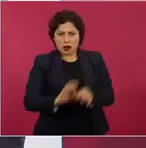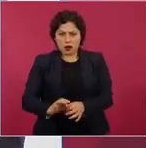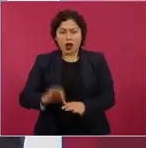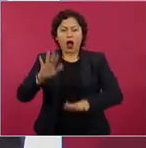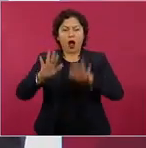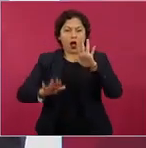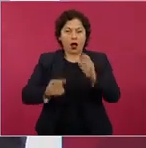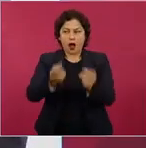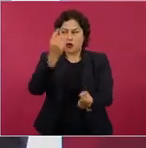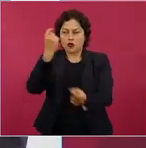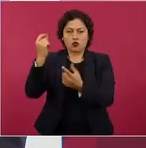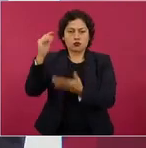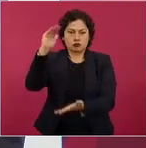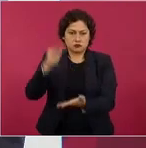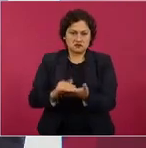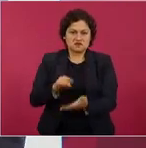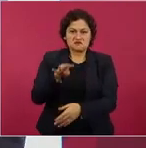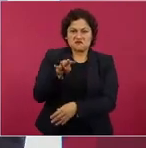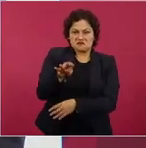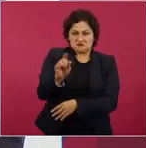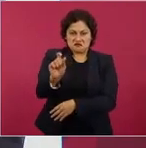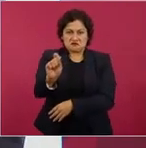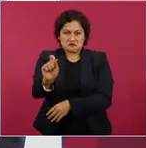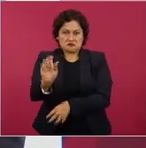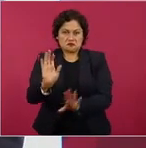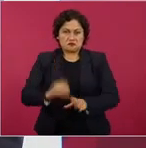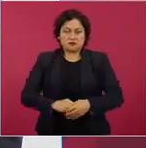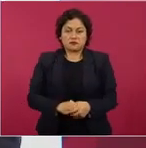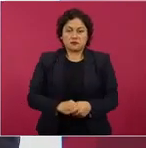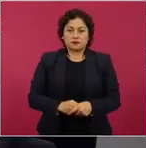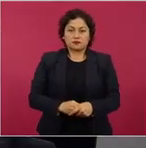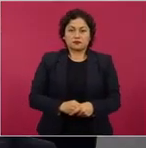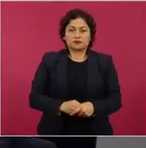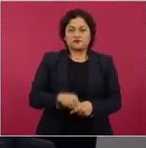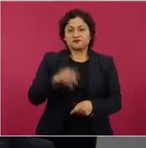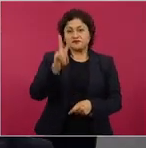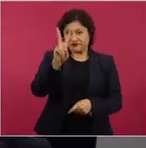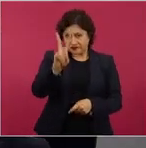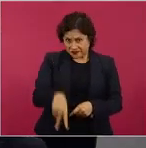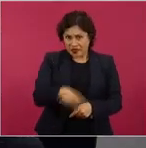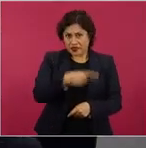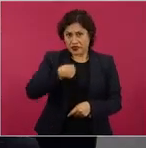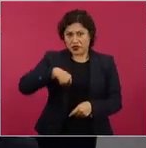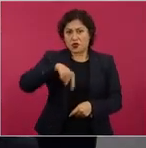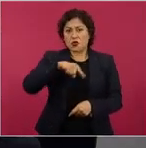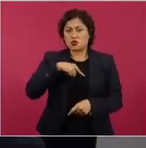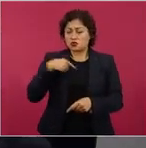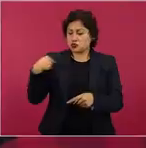menos, 19, 20 pesos el litro. Hemos cumplido con el compromiso de no